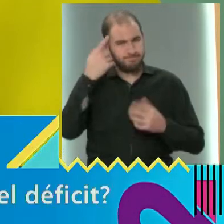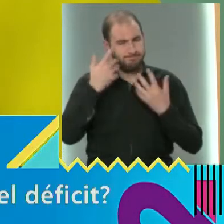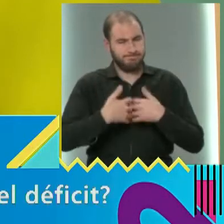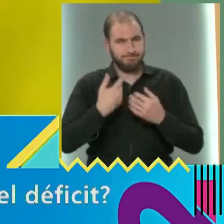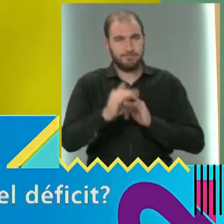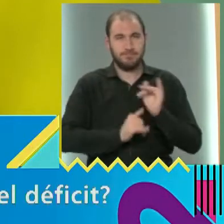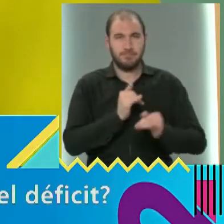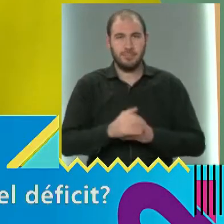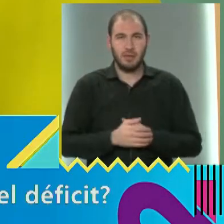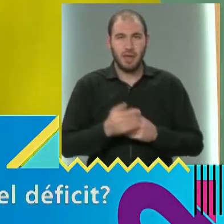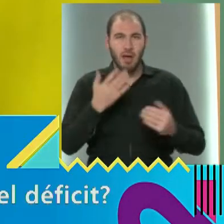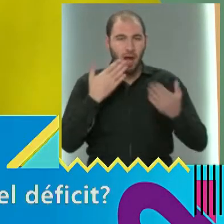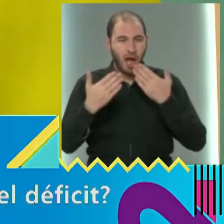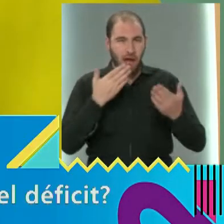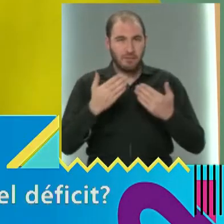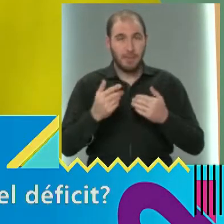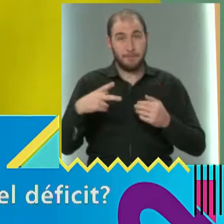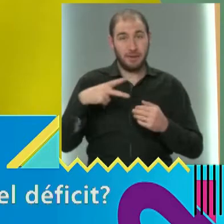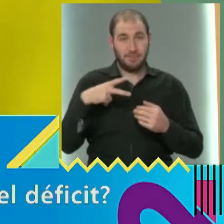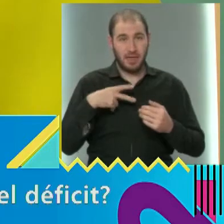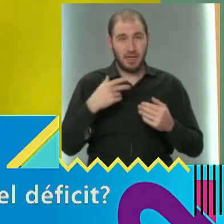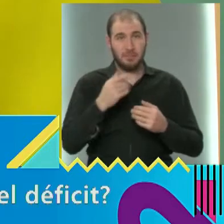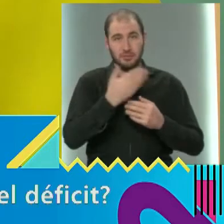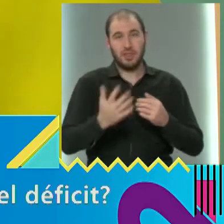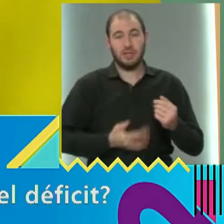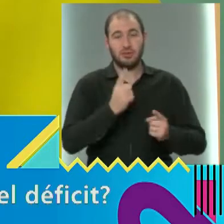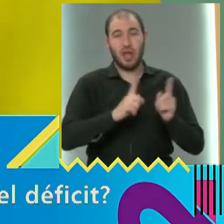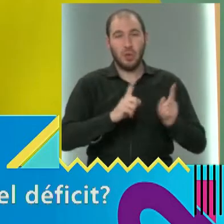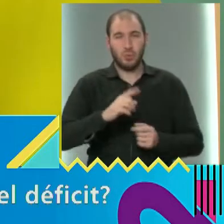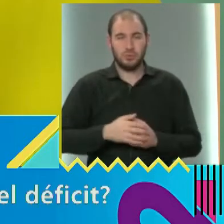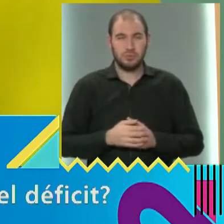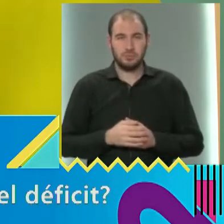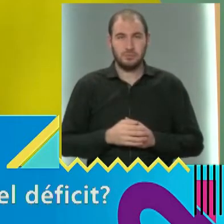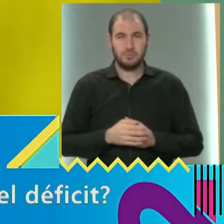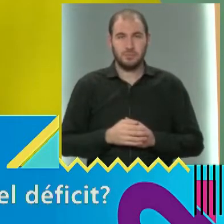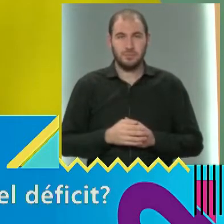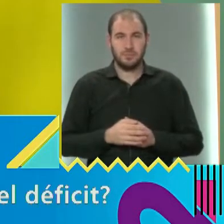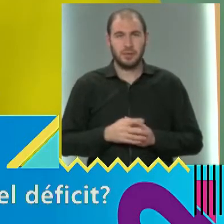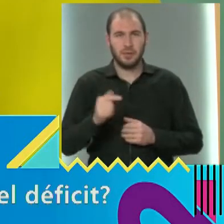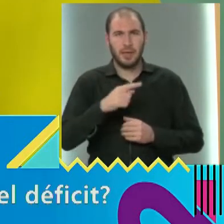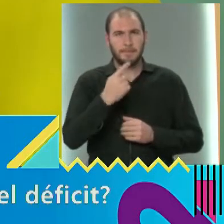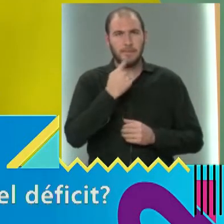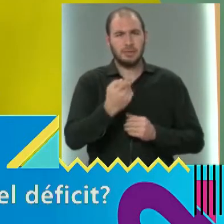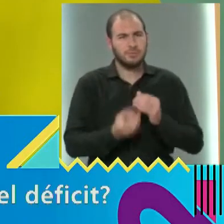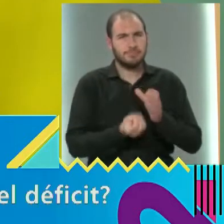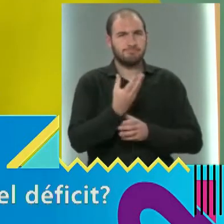¿no? Hubo una charla privada con algunos de los directores y surgió la